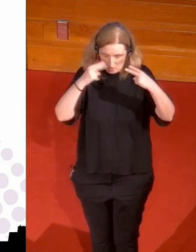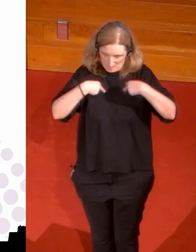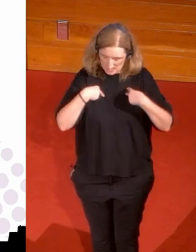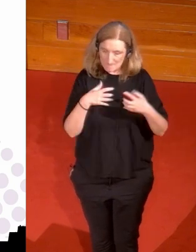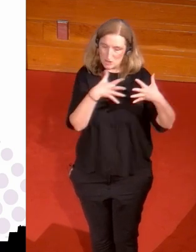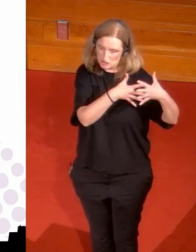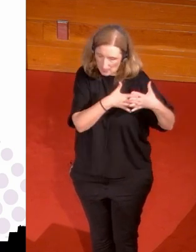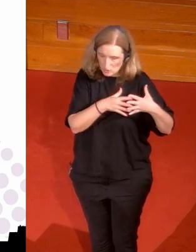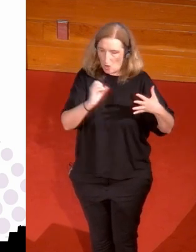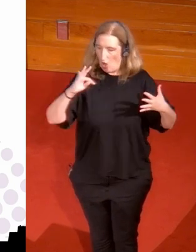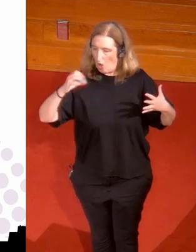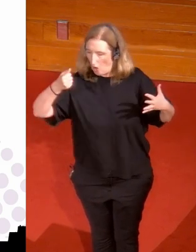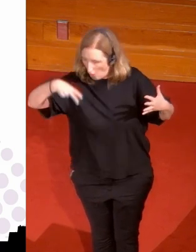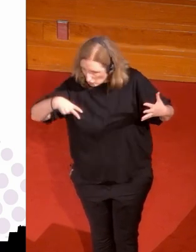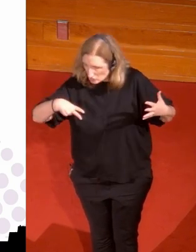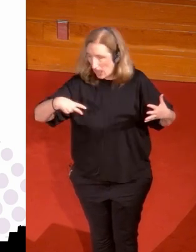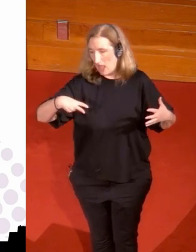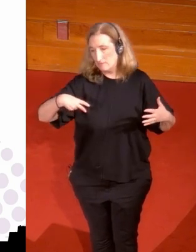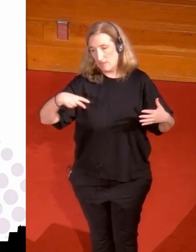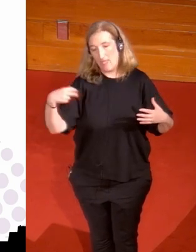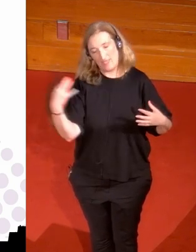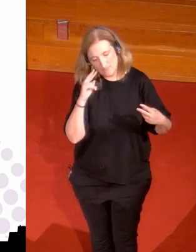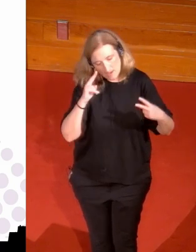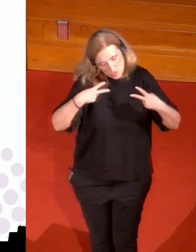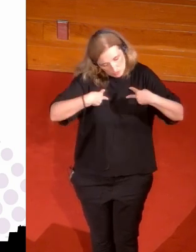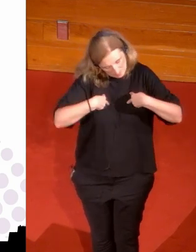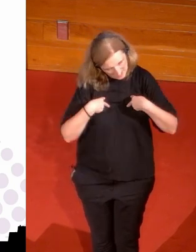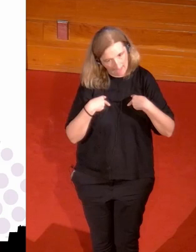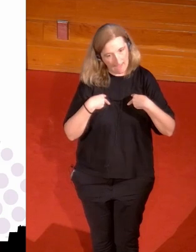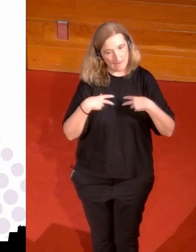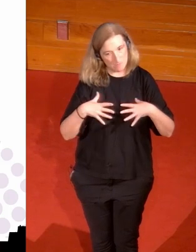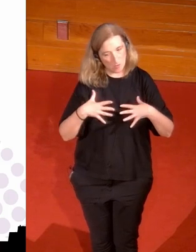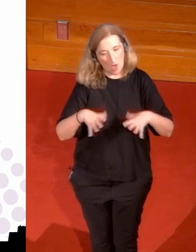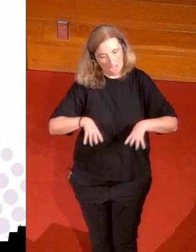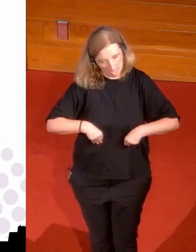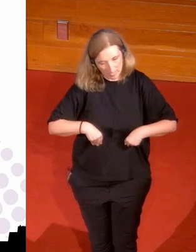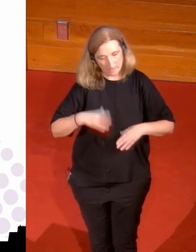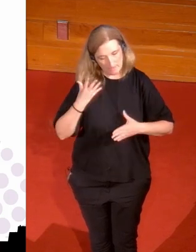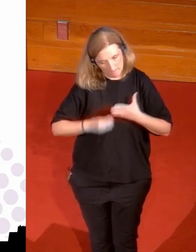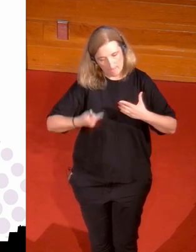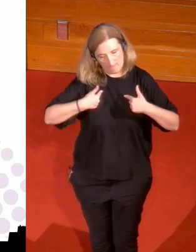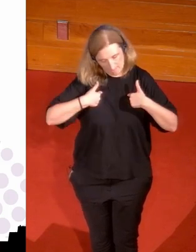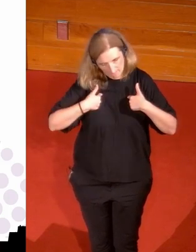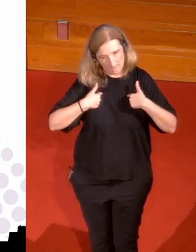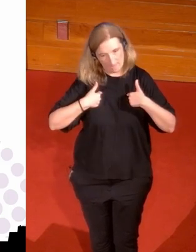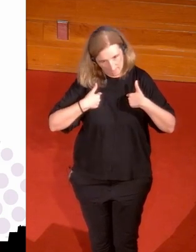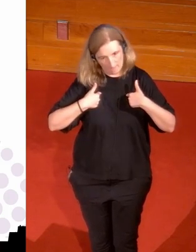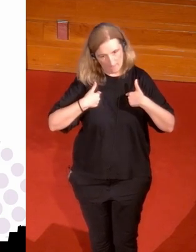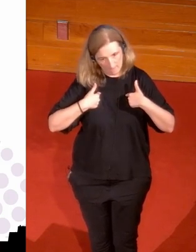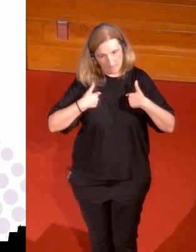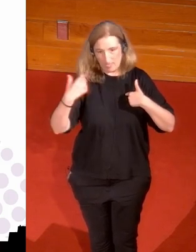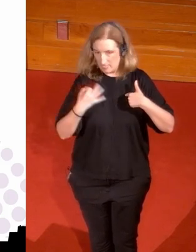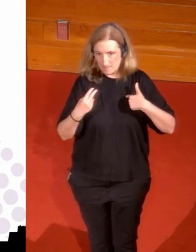Unidos como la otan y creo que debíamos ser más Humildes en este de bienestar no s tiene la